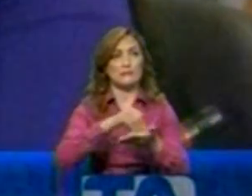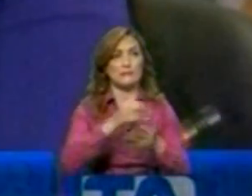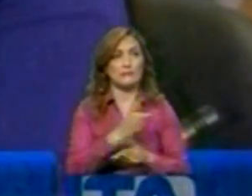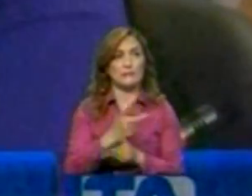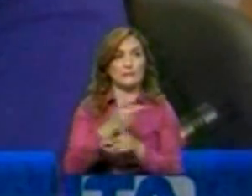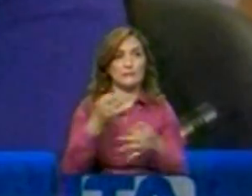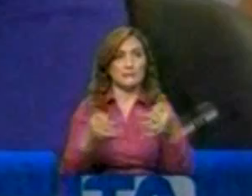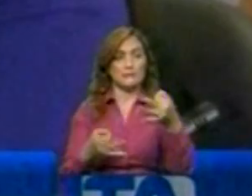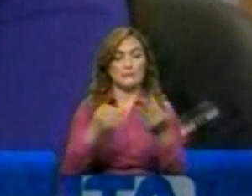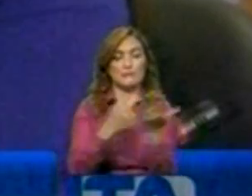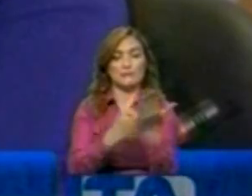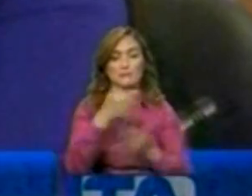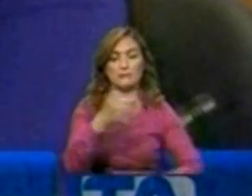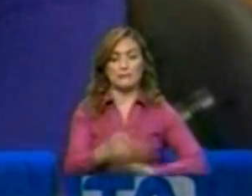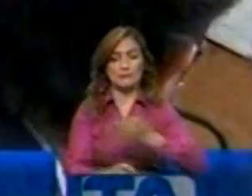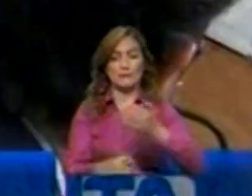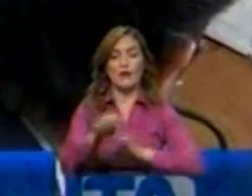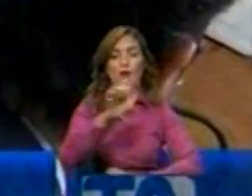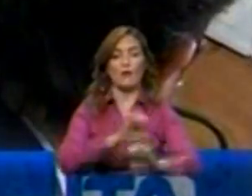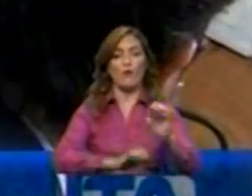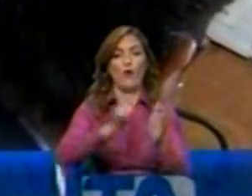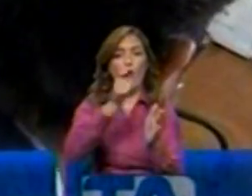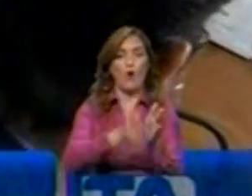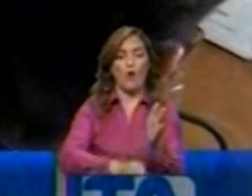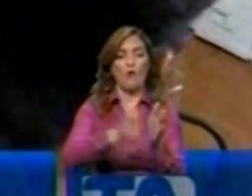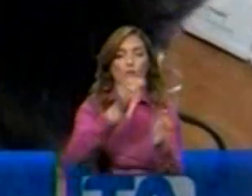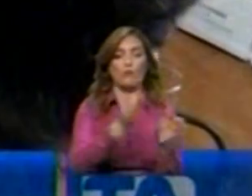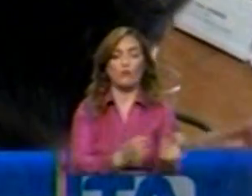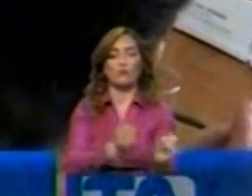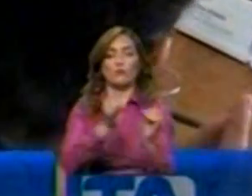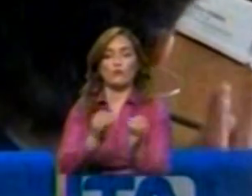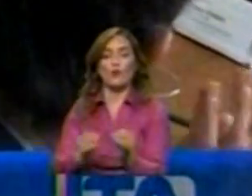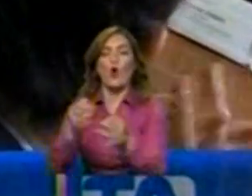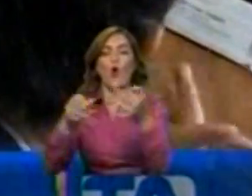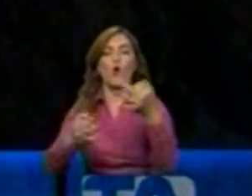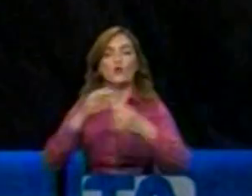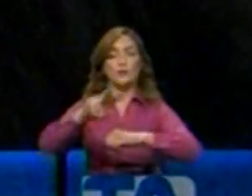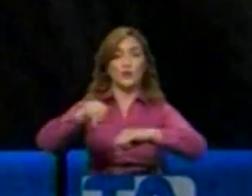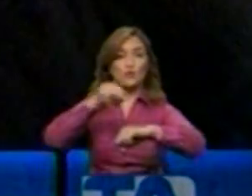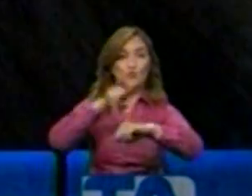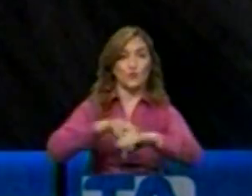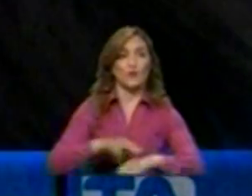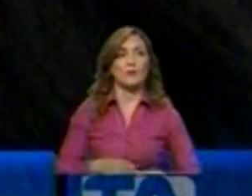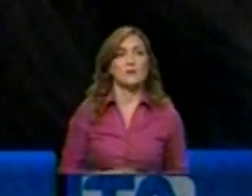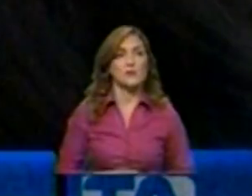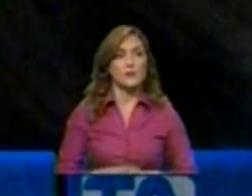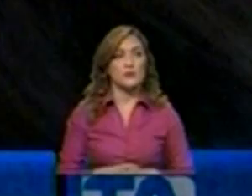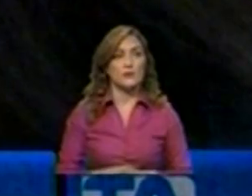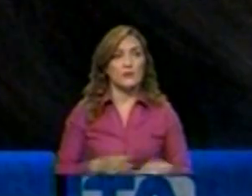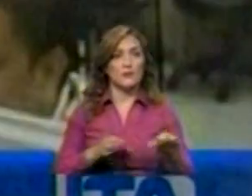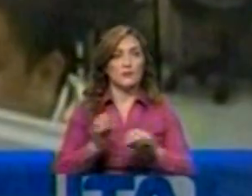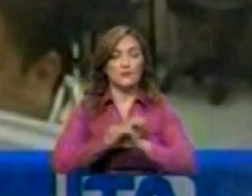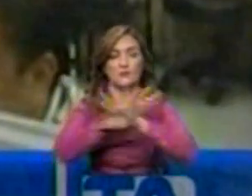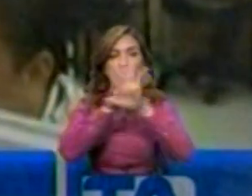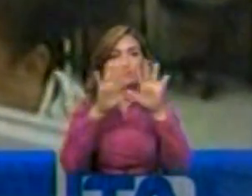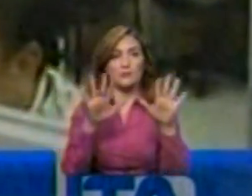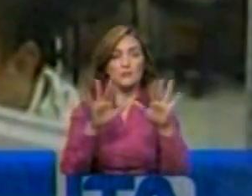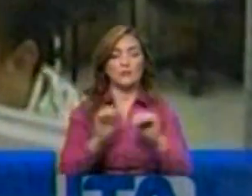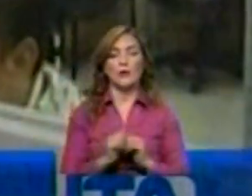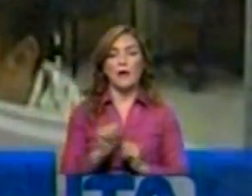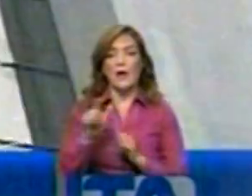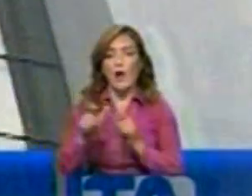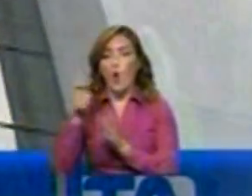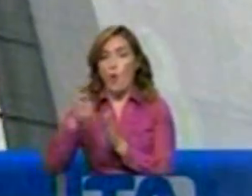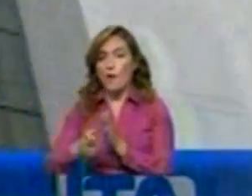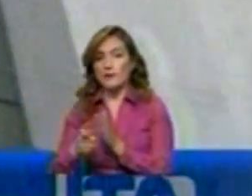para analizar el proceso de evaluación a los jueces y conjueces de la Corte Nacional. Durante esta exposición se aclaró que al no alcanzar el